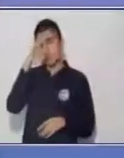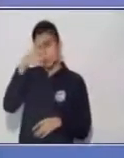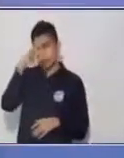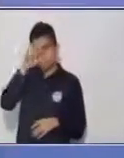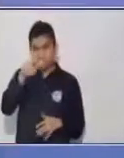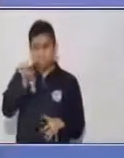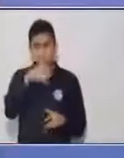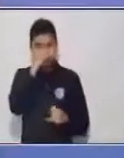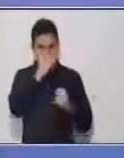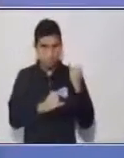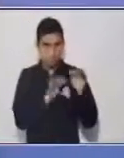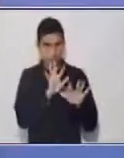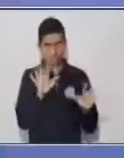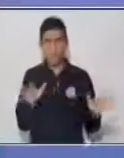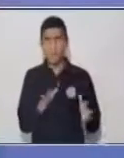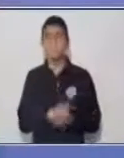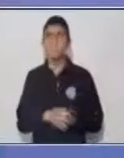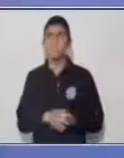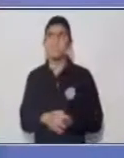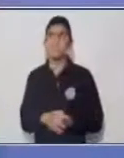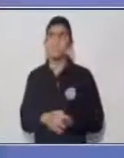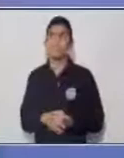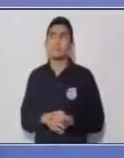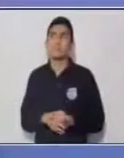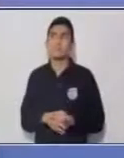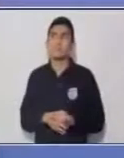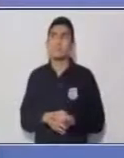que apartamos primero el coeficiente,